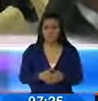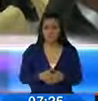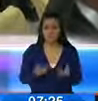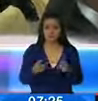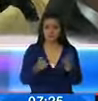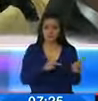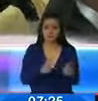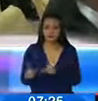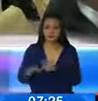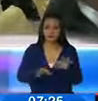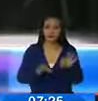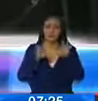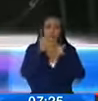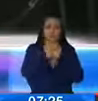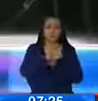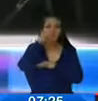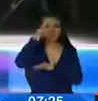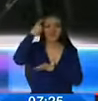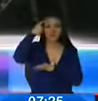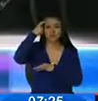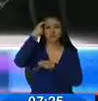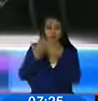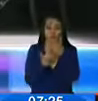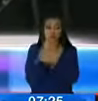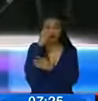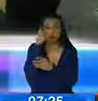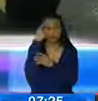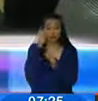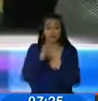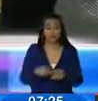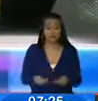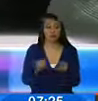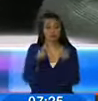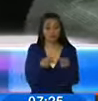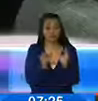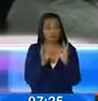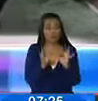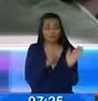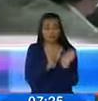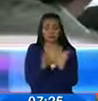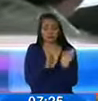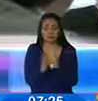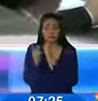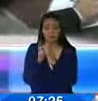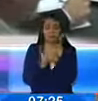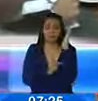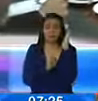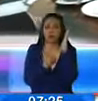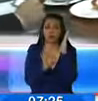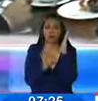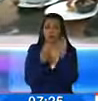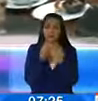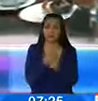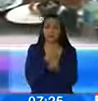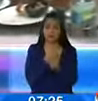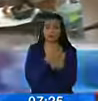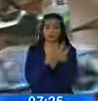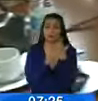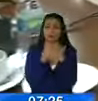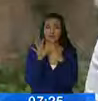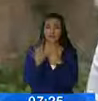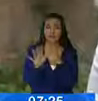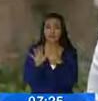de transición de poder, esto para que el nuevo gobierno pueda recibir en orden todos los planes y programas que impulsan los ministerios de este